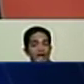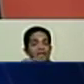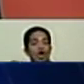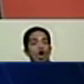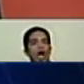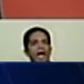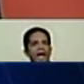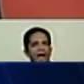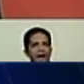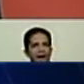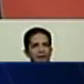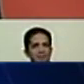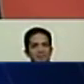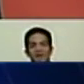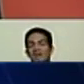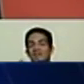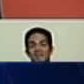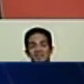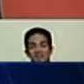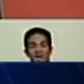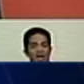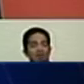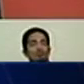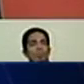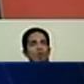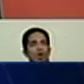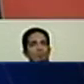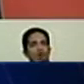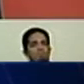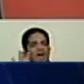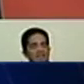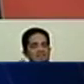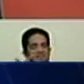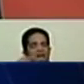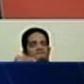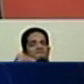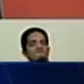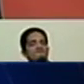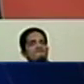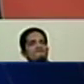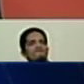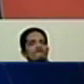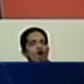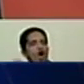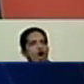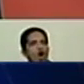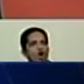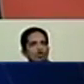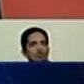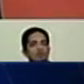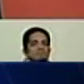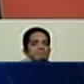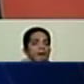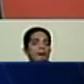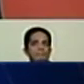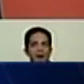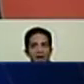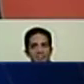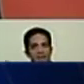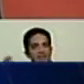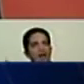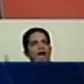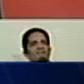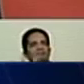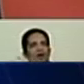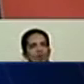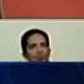Ni siquiera en su propio patio pudieron tener los votos suficientes para agredir a Venezuela y